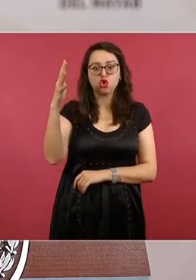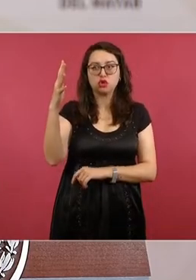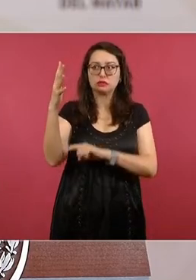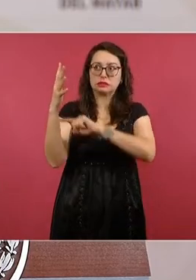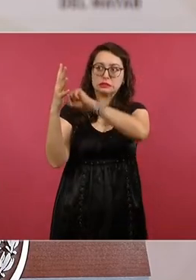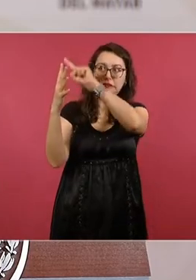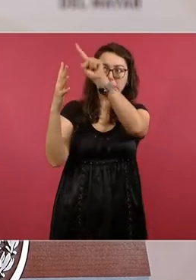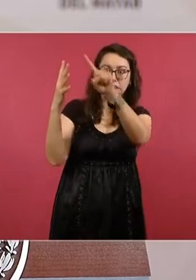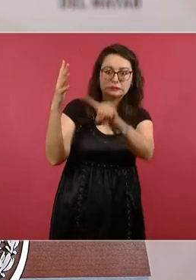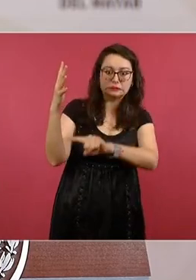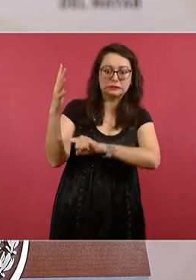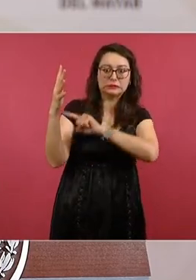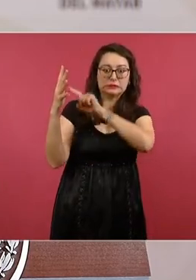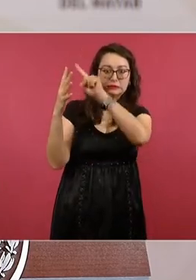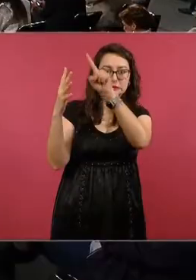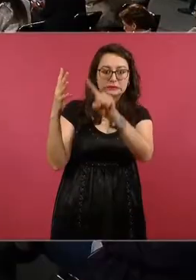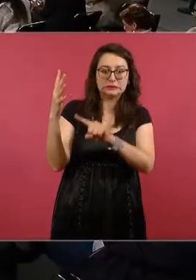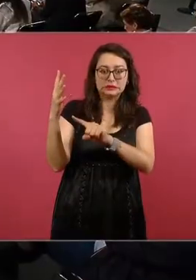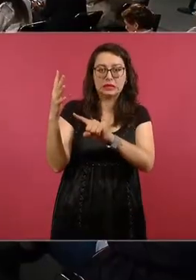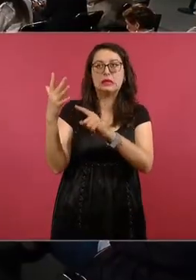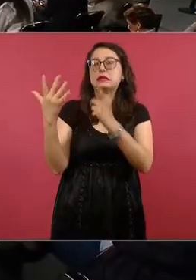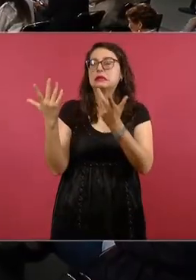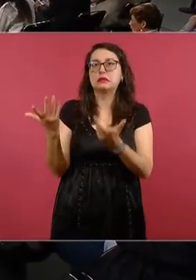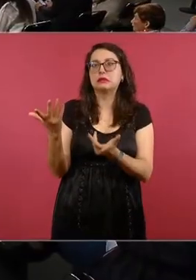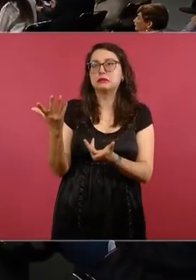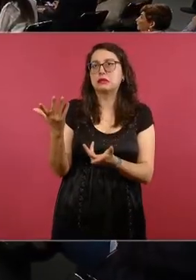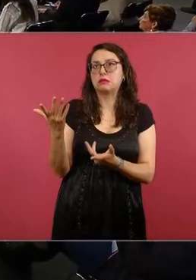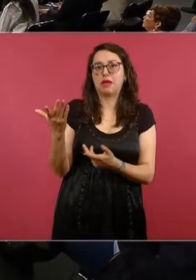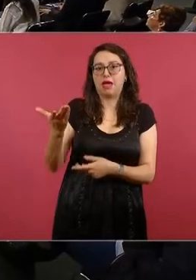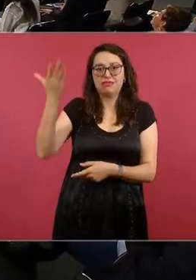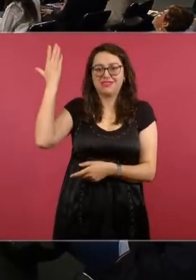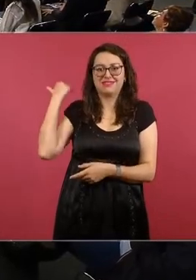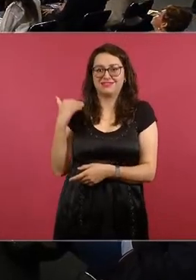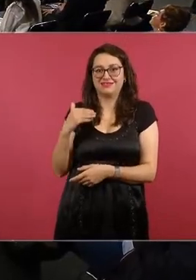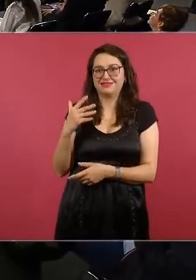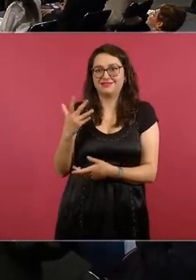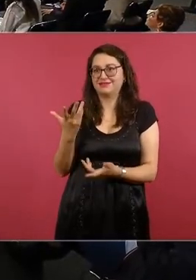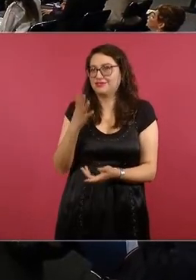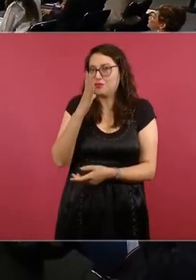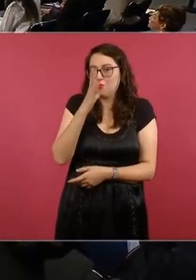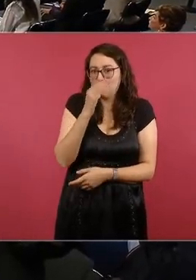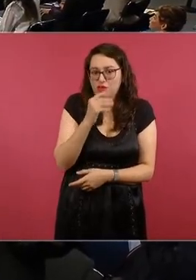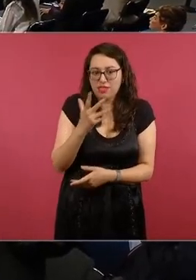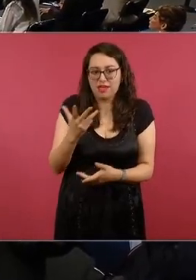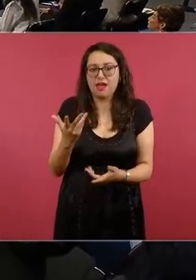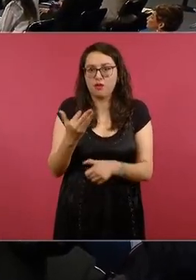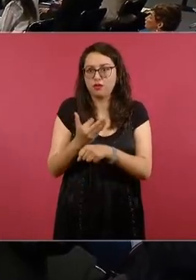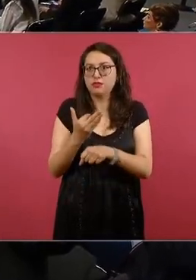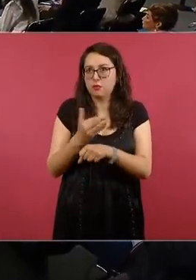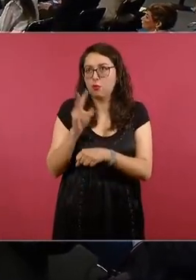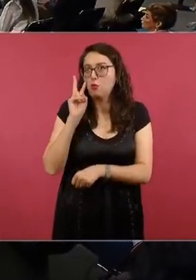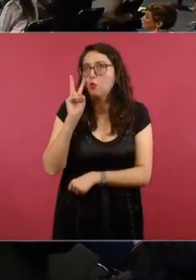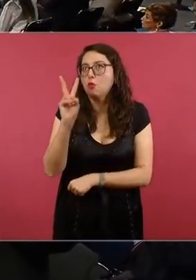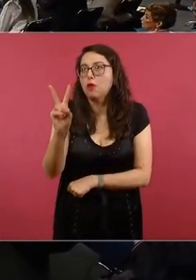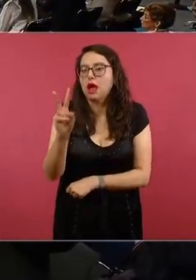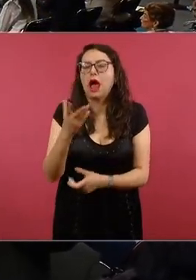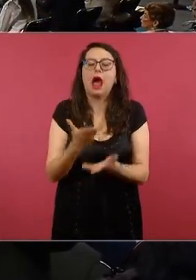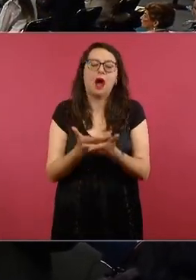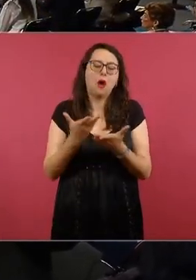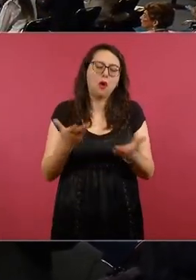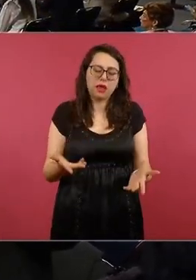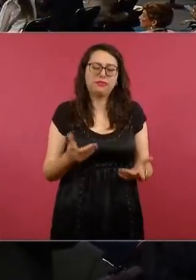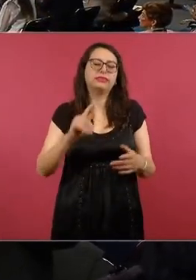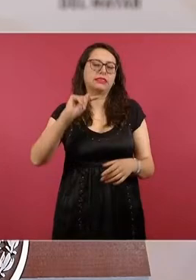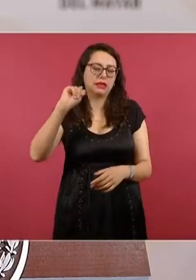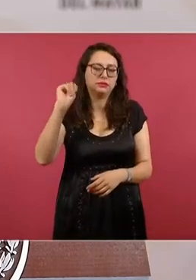actualidad ya se pueden utilizar eclipses artificiales, digamos, ¿no? A través de un método que se llama coronografía. Pero